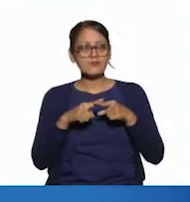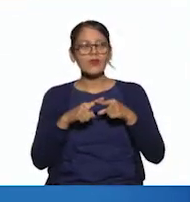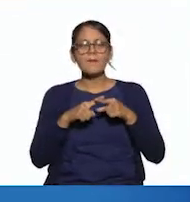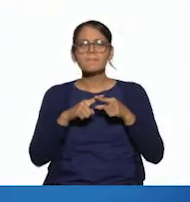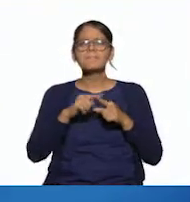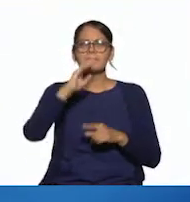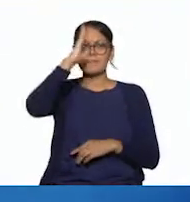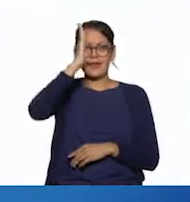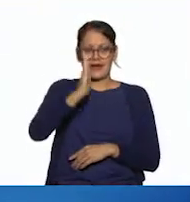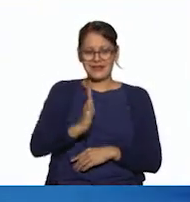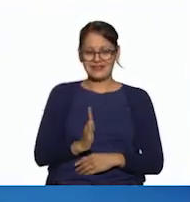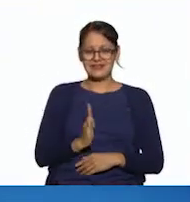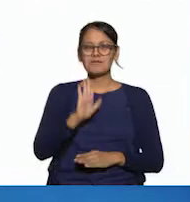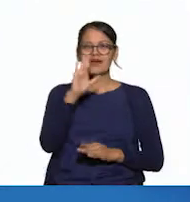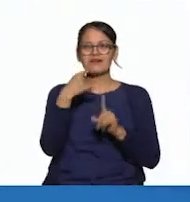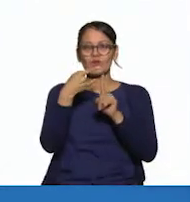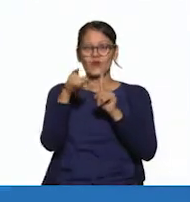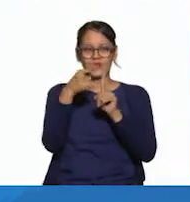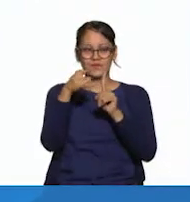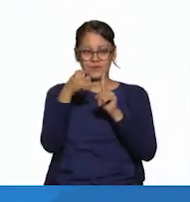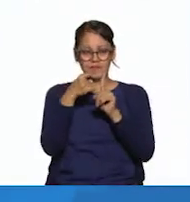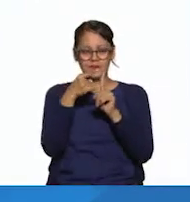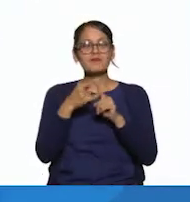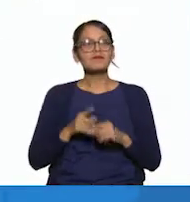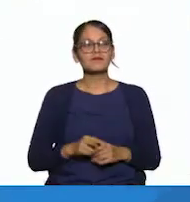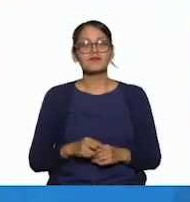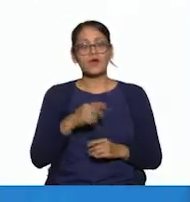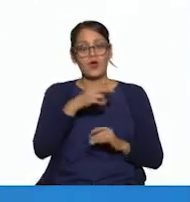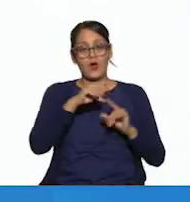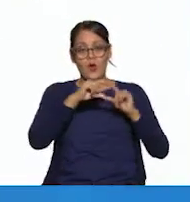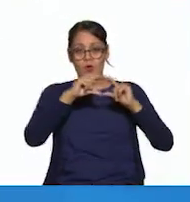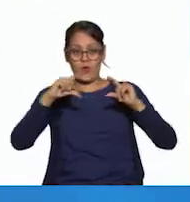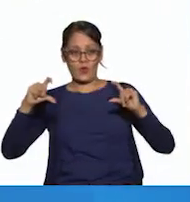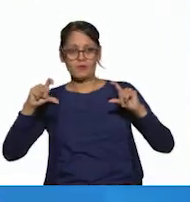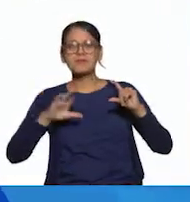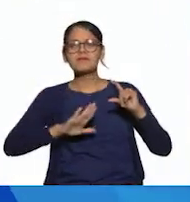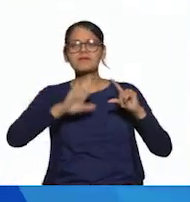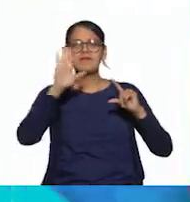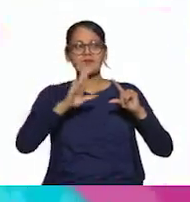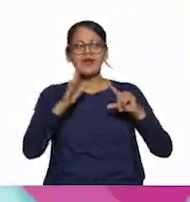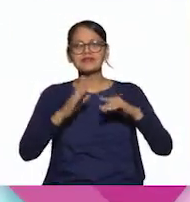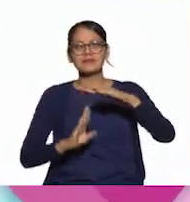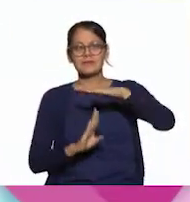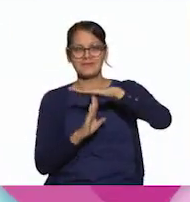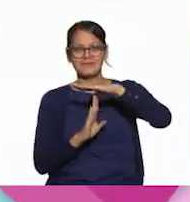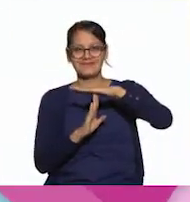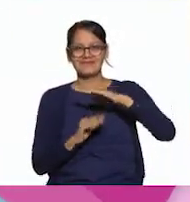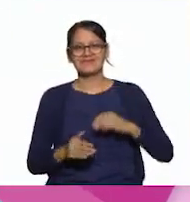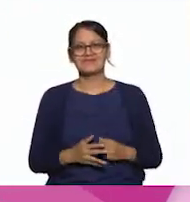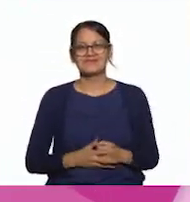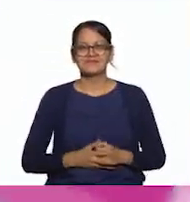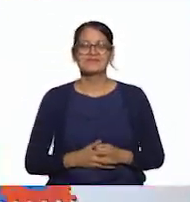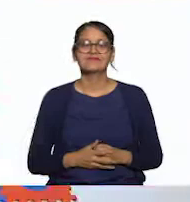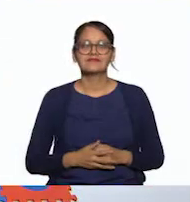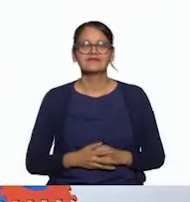es comparable a una puerta. El plano horizontal da la idea de una mesa.